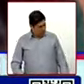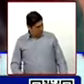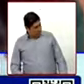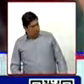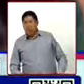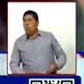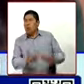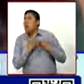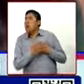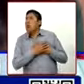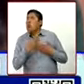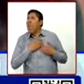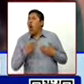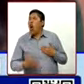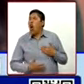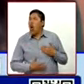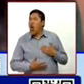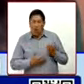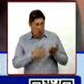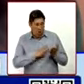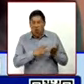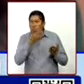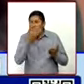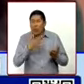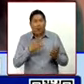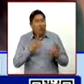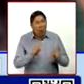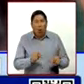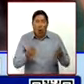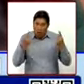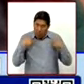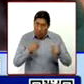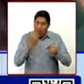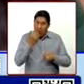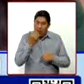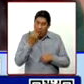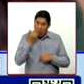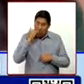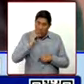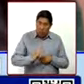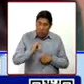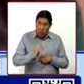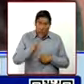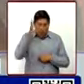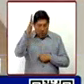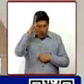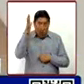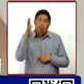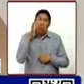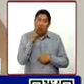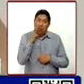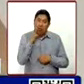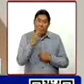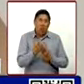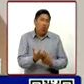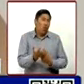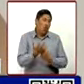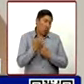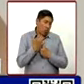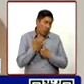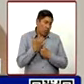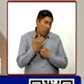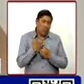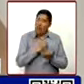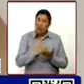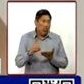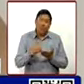es mío tienes que respetar mi intimidad pero no es así mientras es menor de edad de papá tiene la obligación no no voy a utilizar la palabra